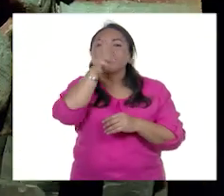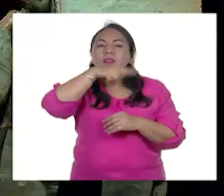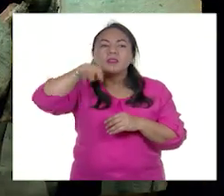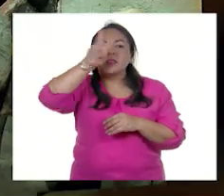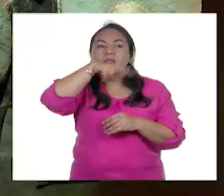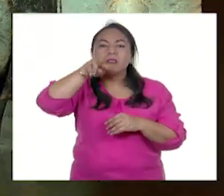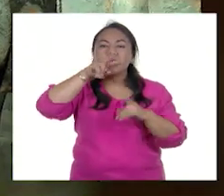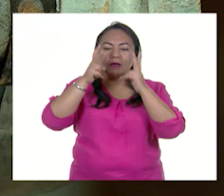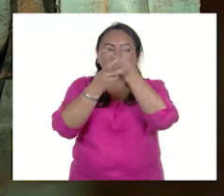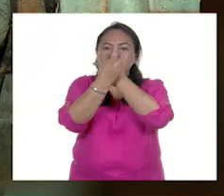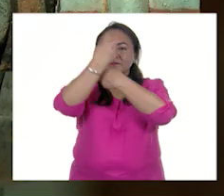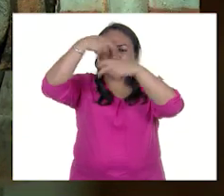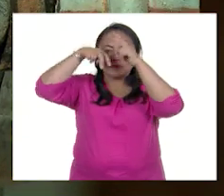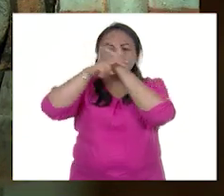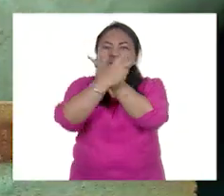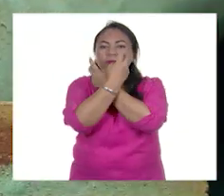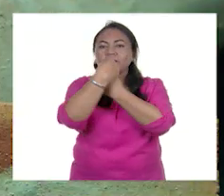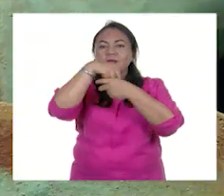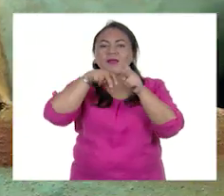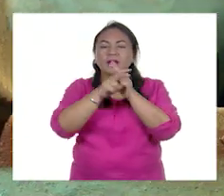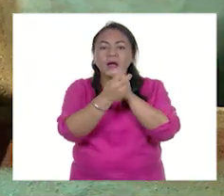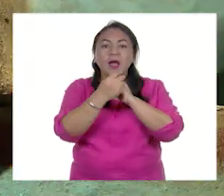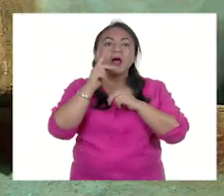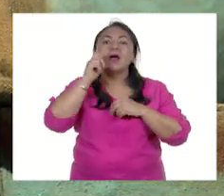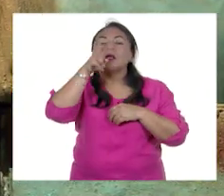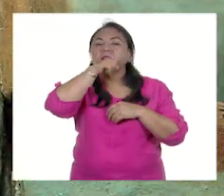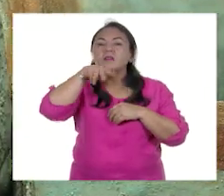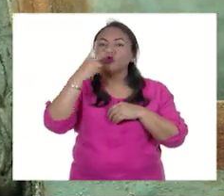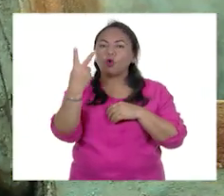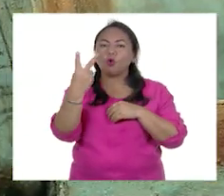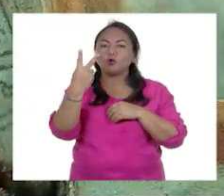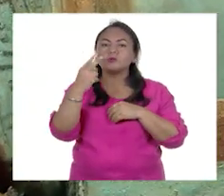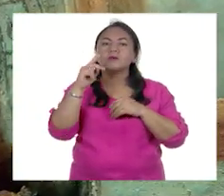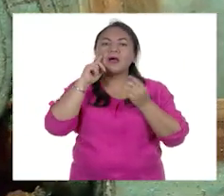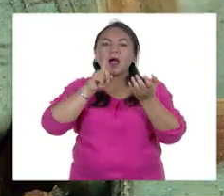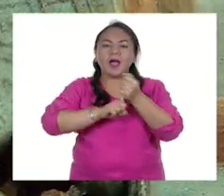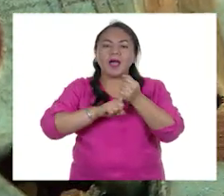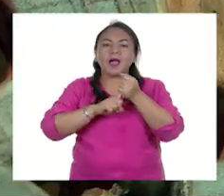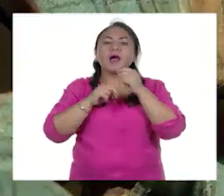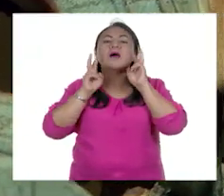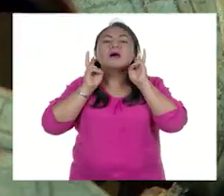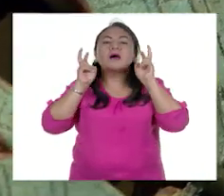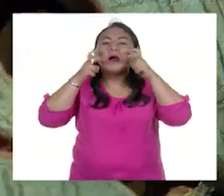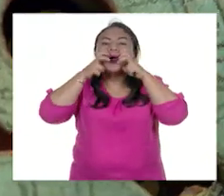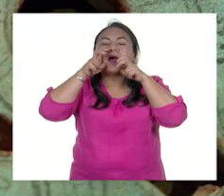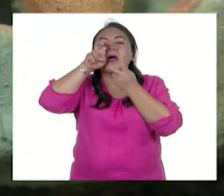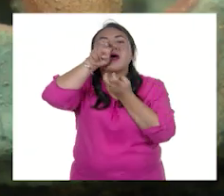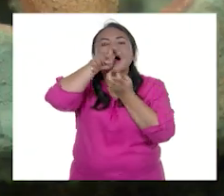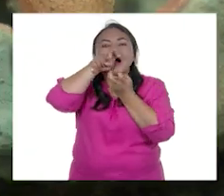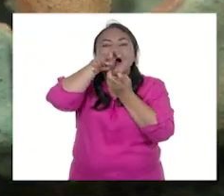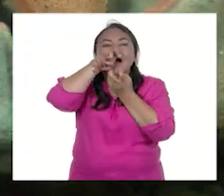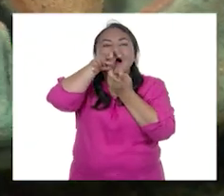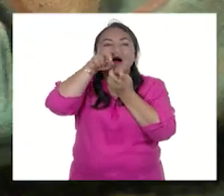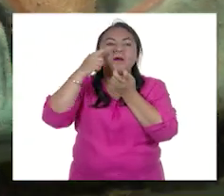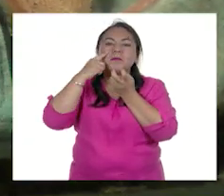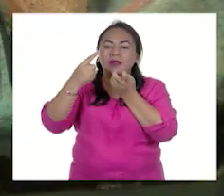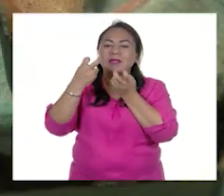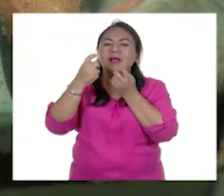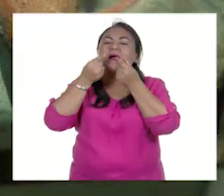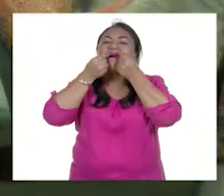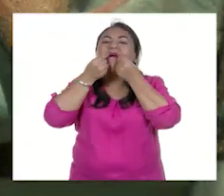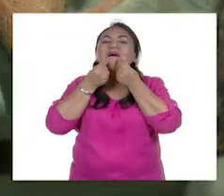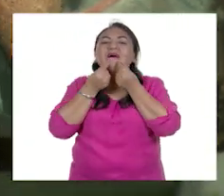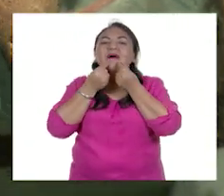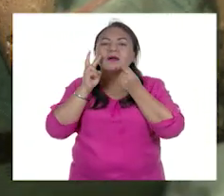se iban entrelazando. Las dos serpientes juntaban sus fauces en la boca de Tlaloc, de ahí que tiene los dos